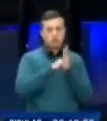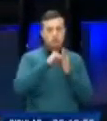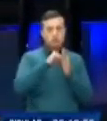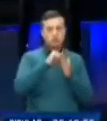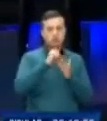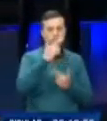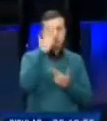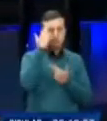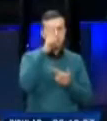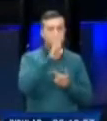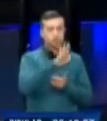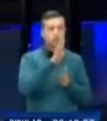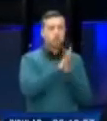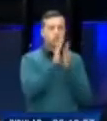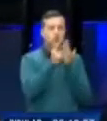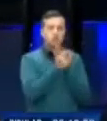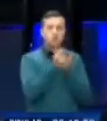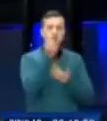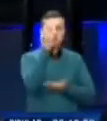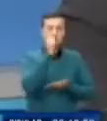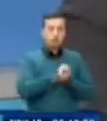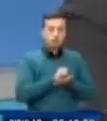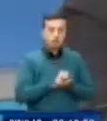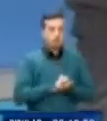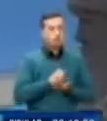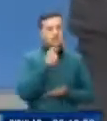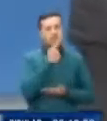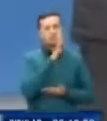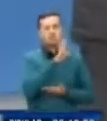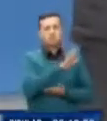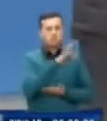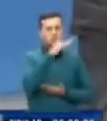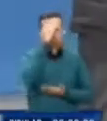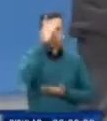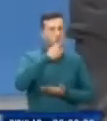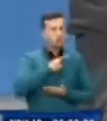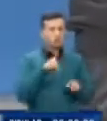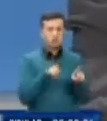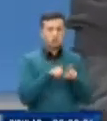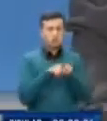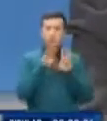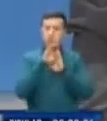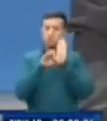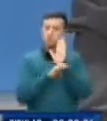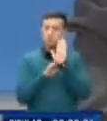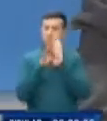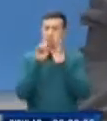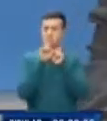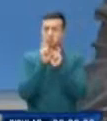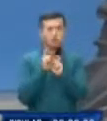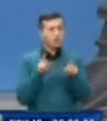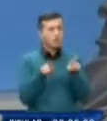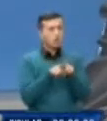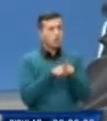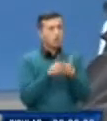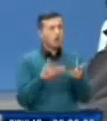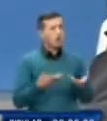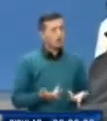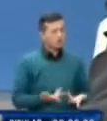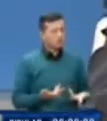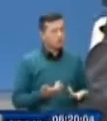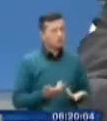el tema del libro blanco donde muestra una posición similar a lo que ha propuesto la enmienda y lo que ya se aprobó en la mienta constitucional